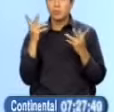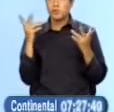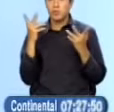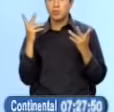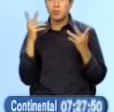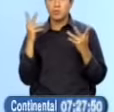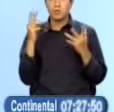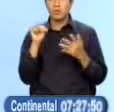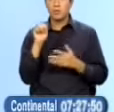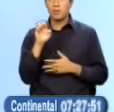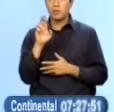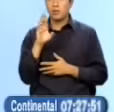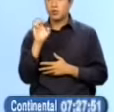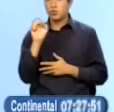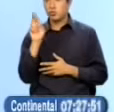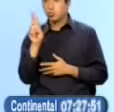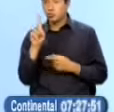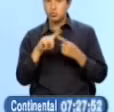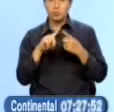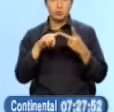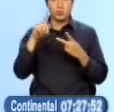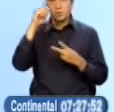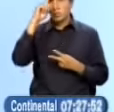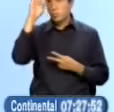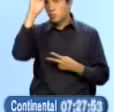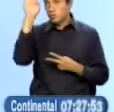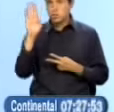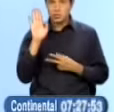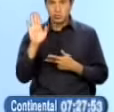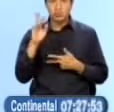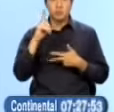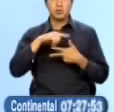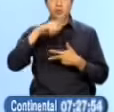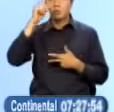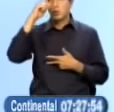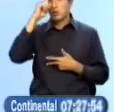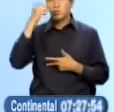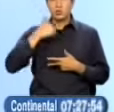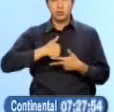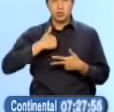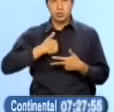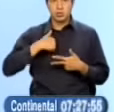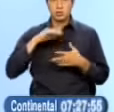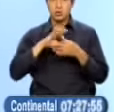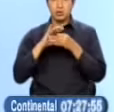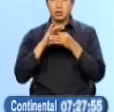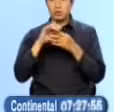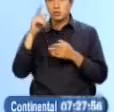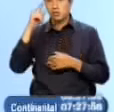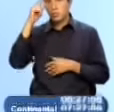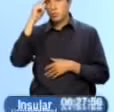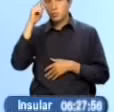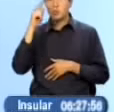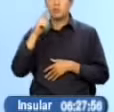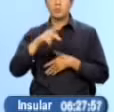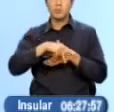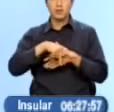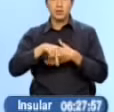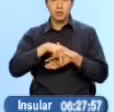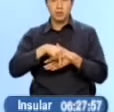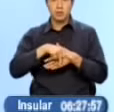moviendo arcosur cómo se está moviendo el gobierno de brasil y el gobierno de argentina en alianza con el gobierno de paraguay